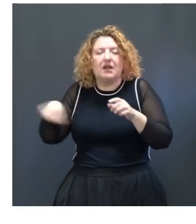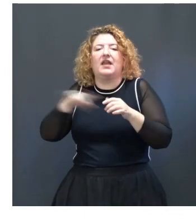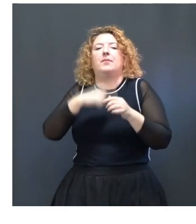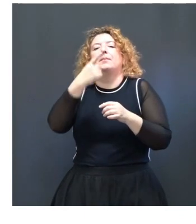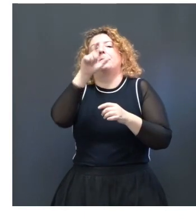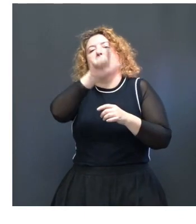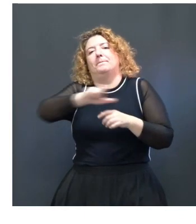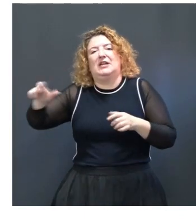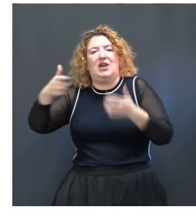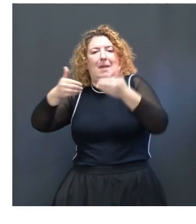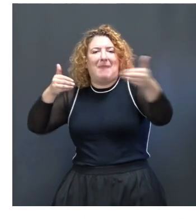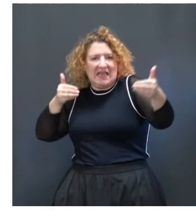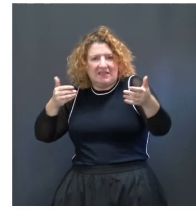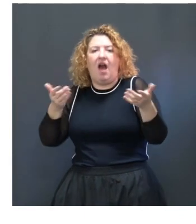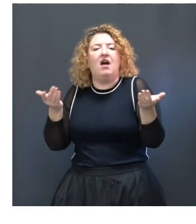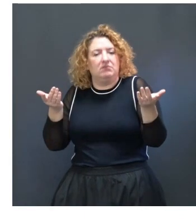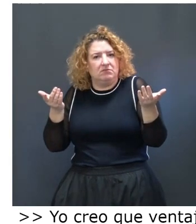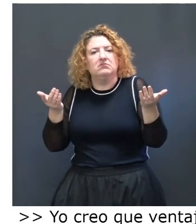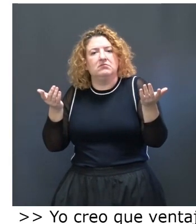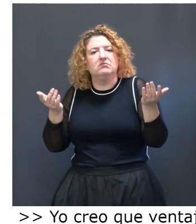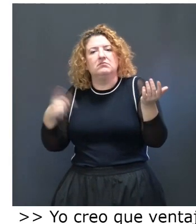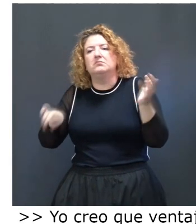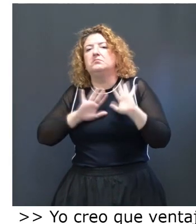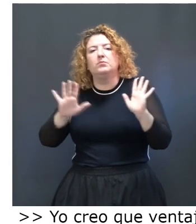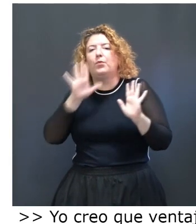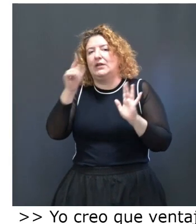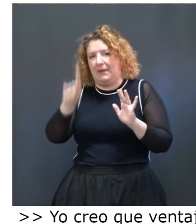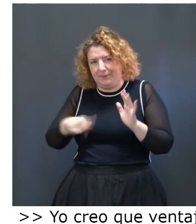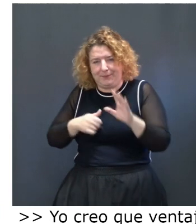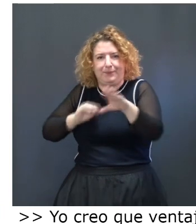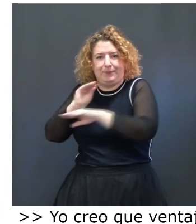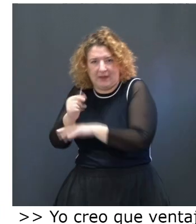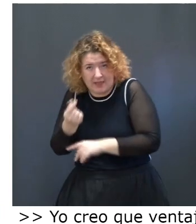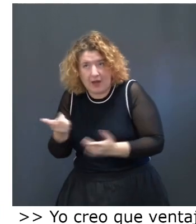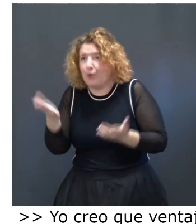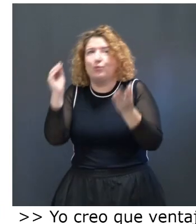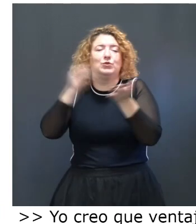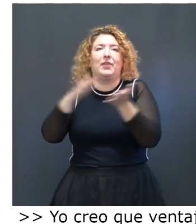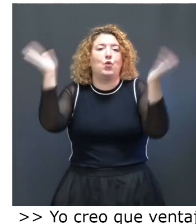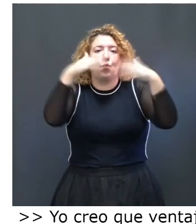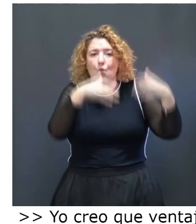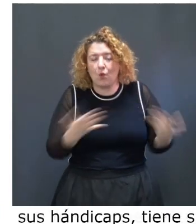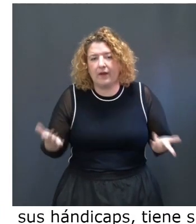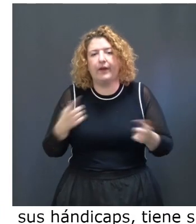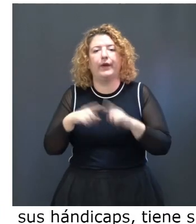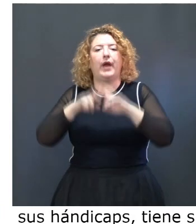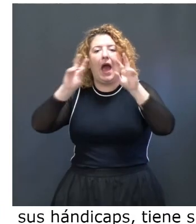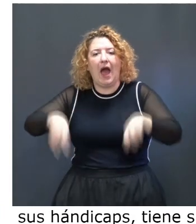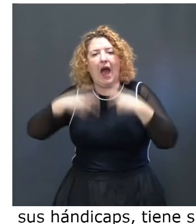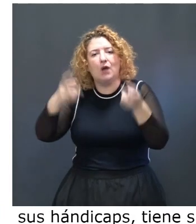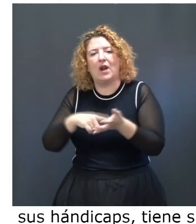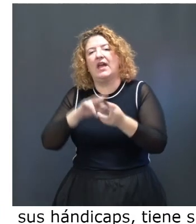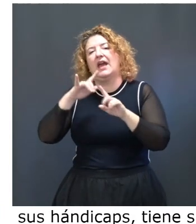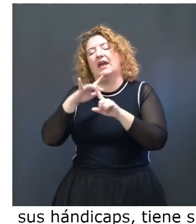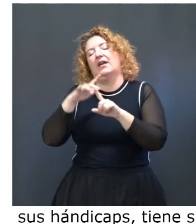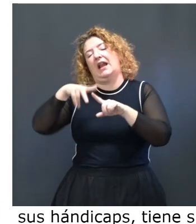digitales, tiene su pero, porque al final necesitas una aportación económica que muchas veces no llega, actualización de tanto de herramientas